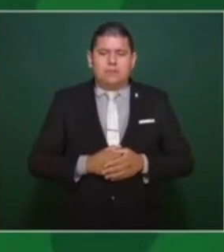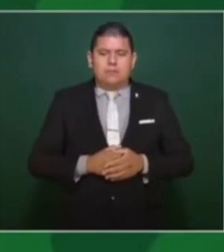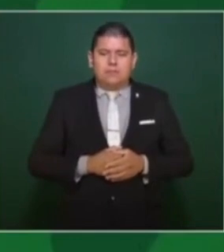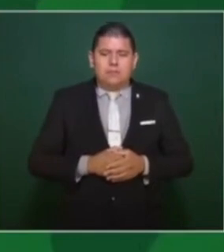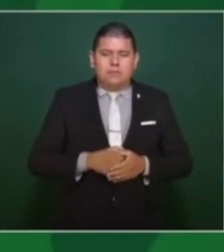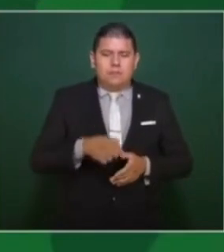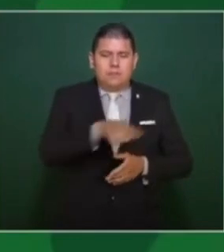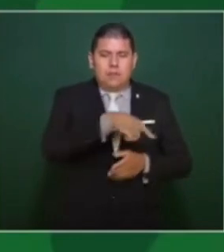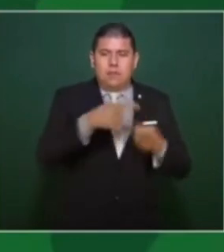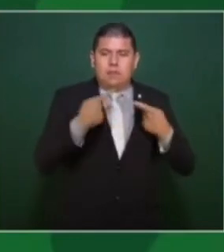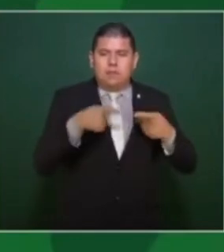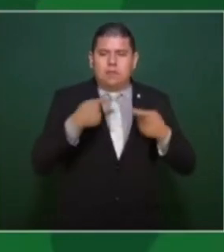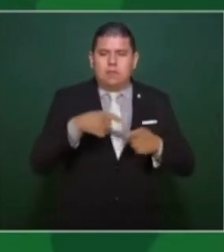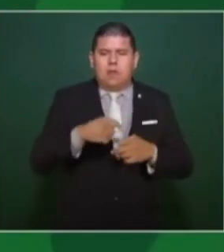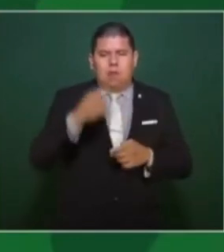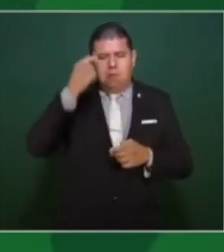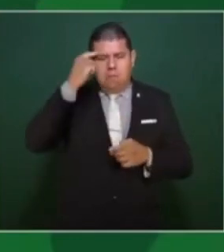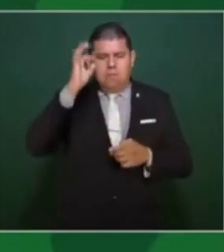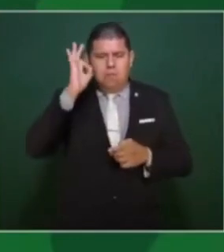instruidas.